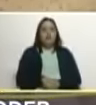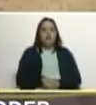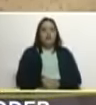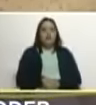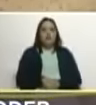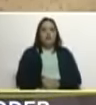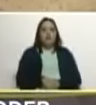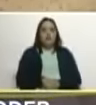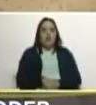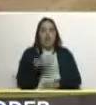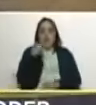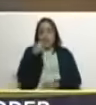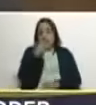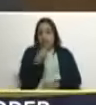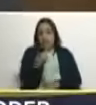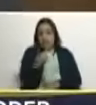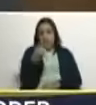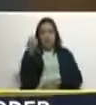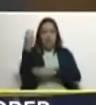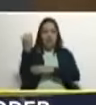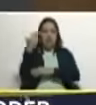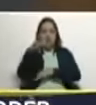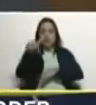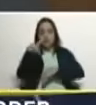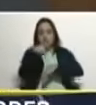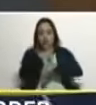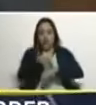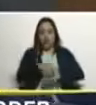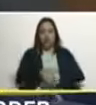Si decimos que la Asamblea Nacional,